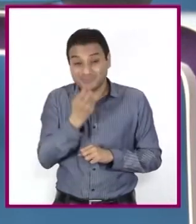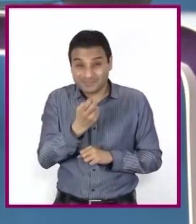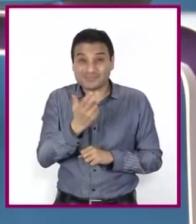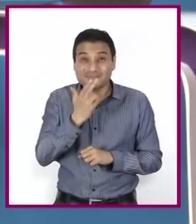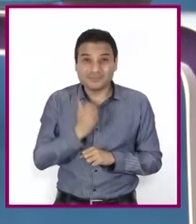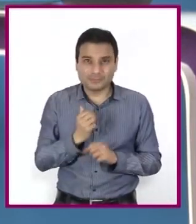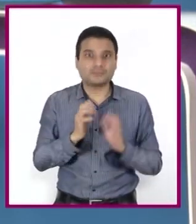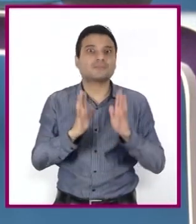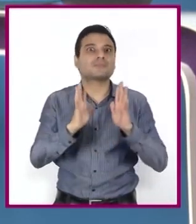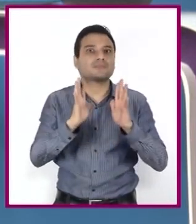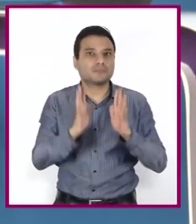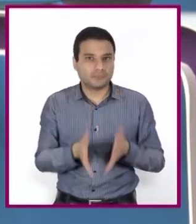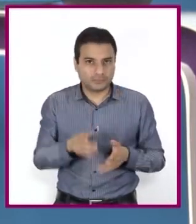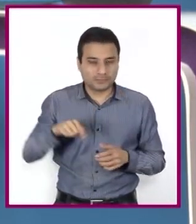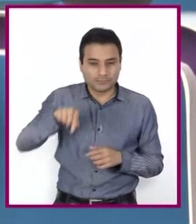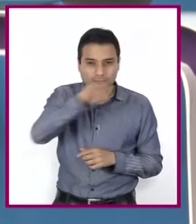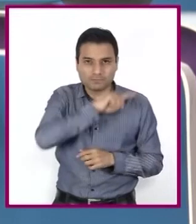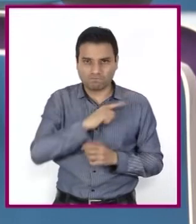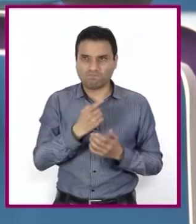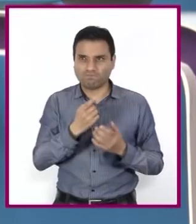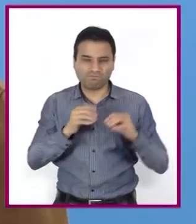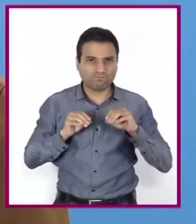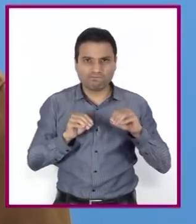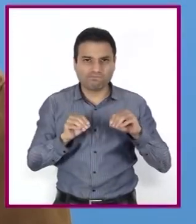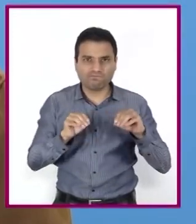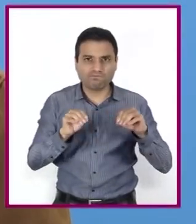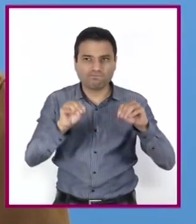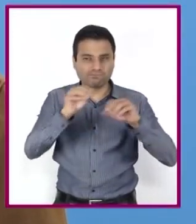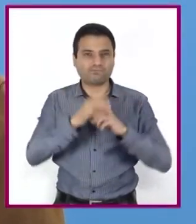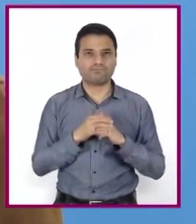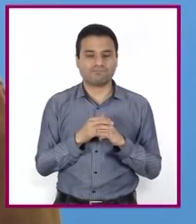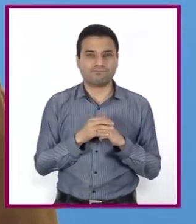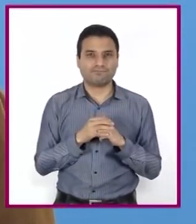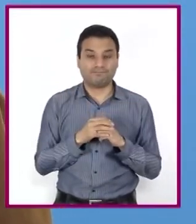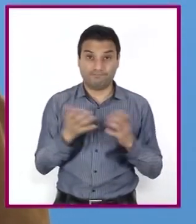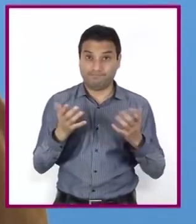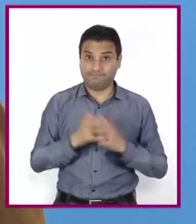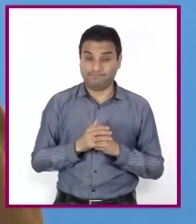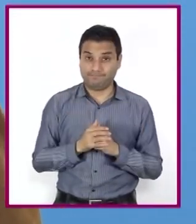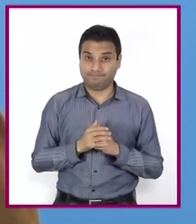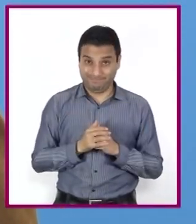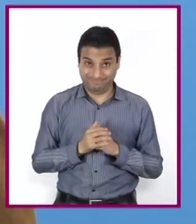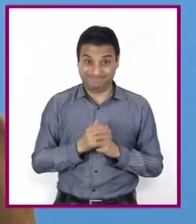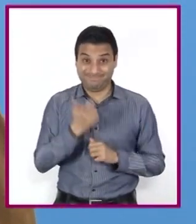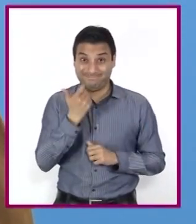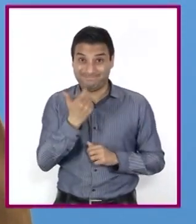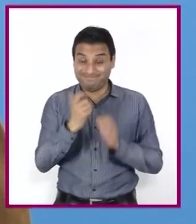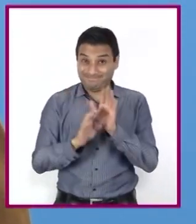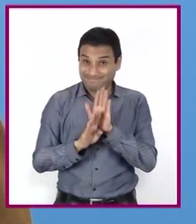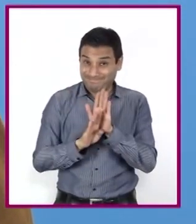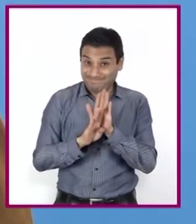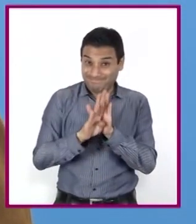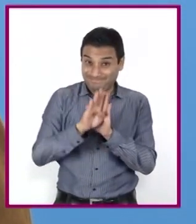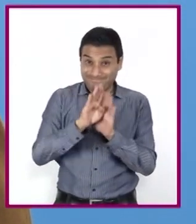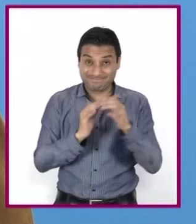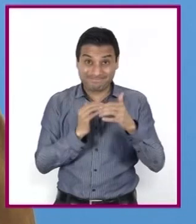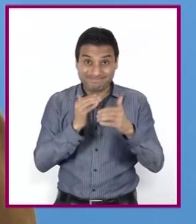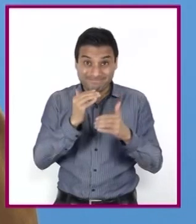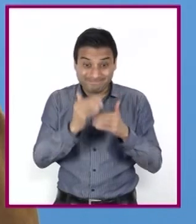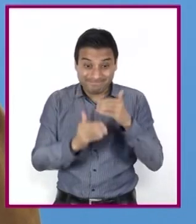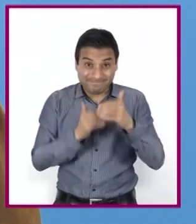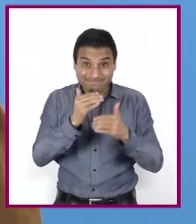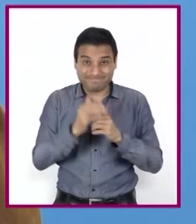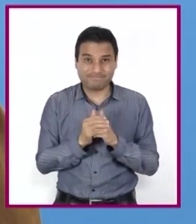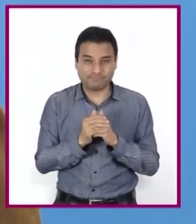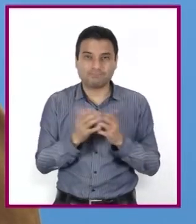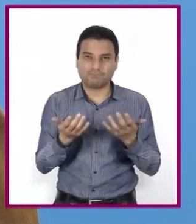adquiriese la conciencia de su papel como actor en la historia. El pivote de esa recuperación económica sería el incremento del gasto